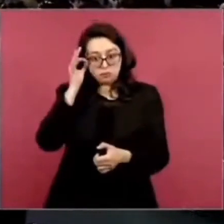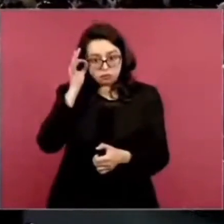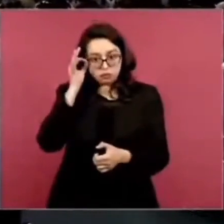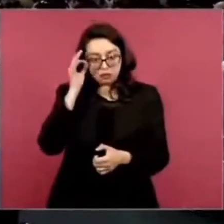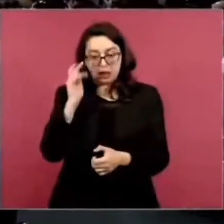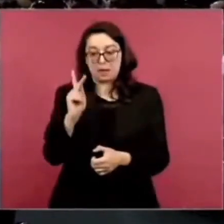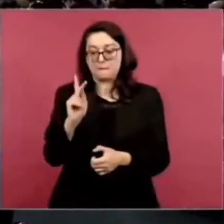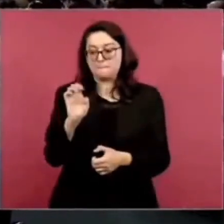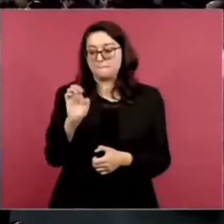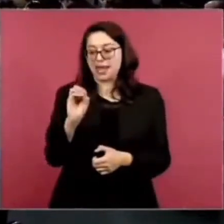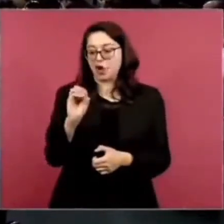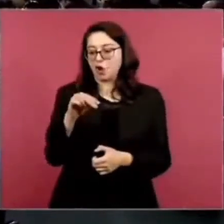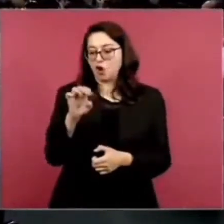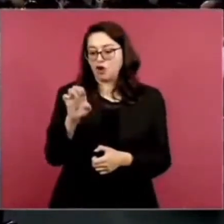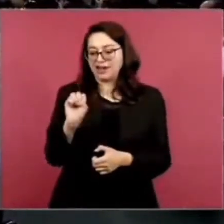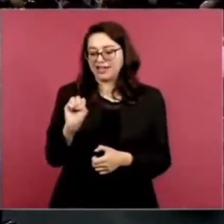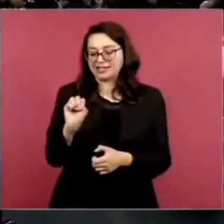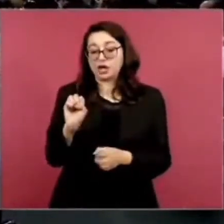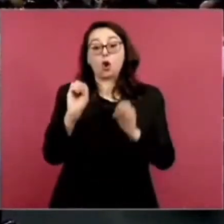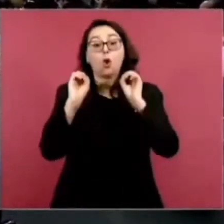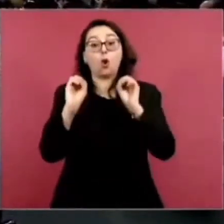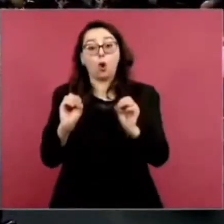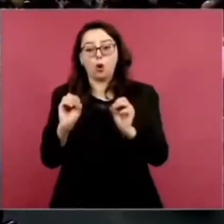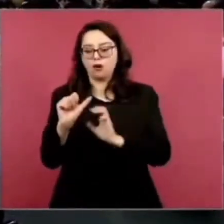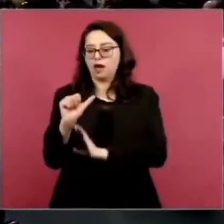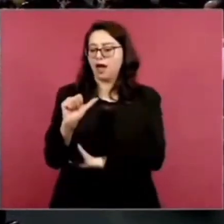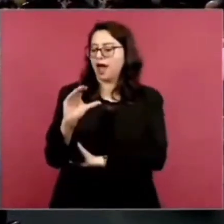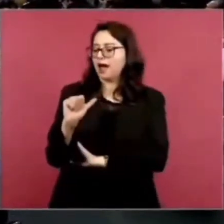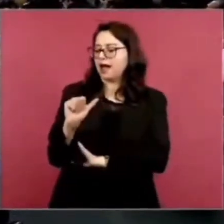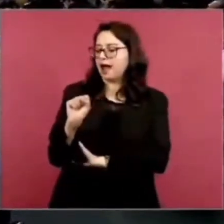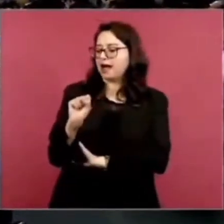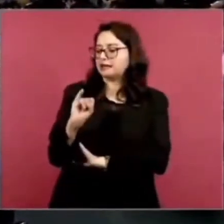acasillados. Entonces,